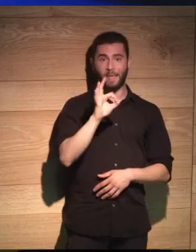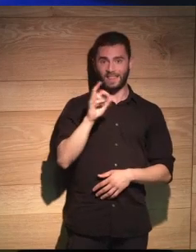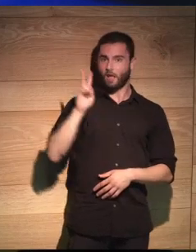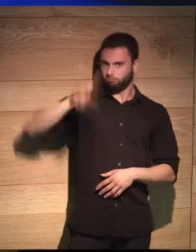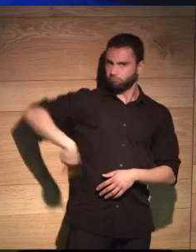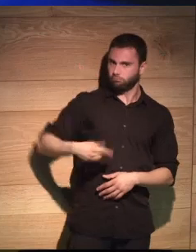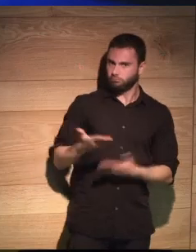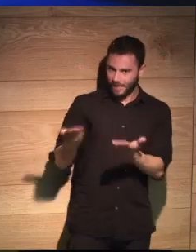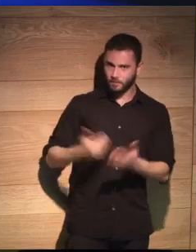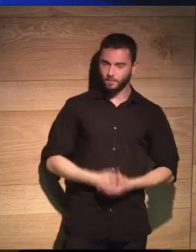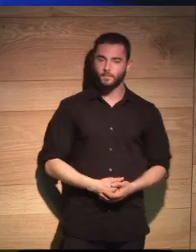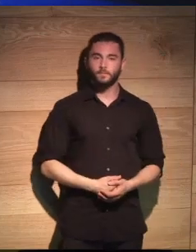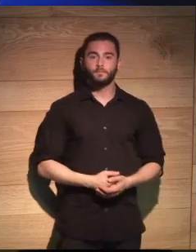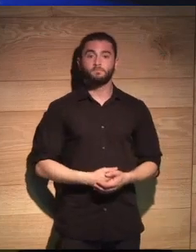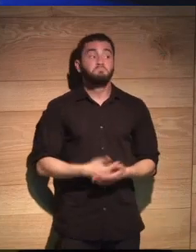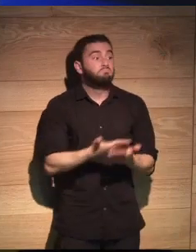¿Alguien más se anima a participar? Sí,